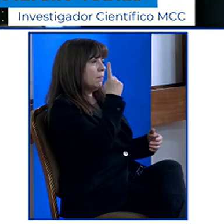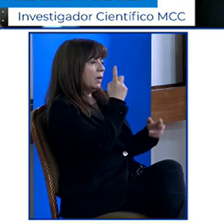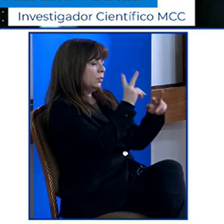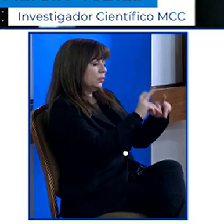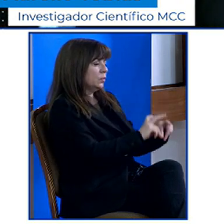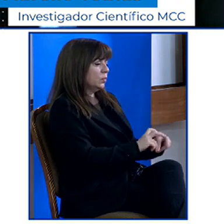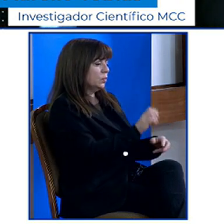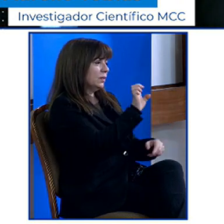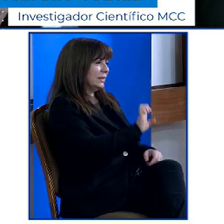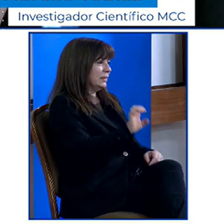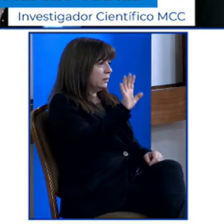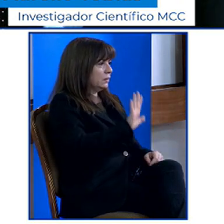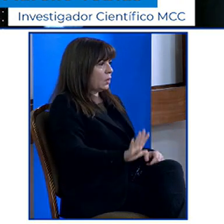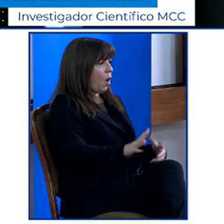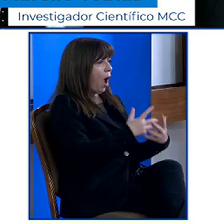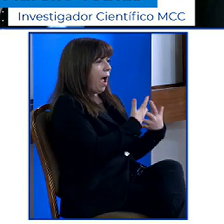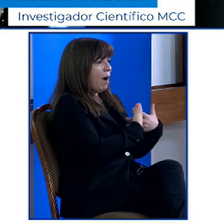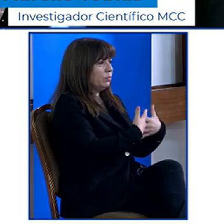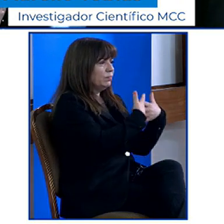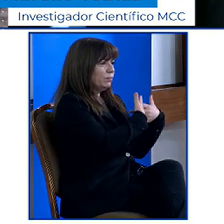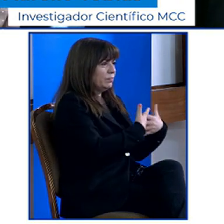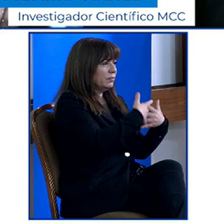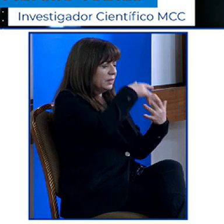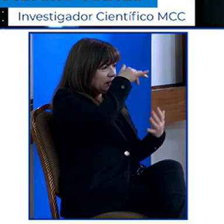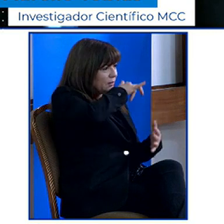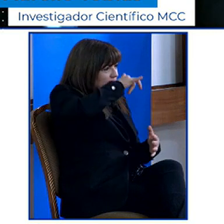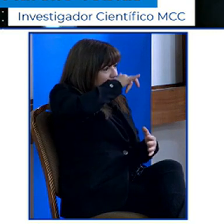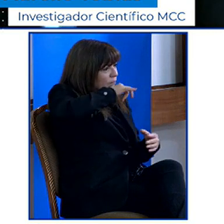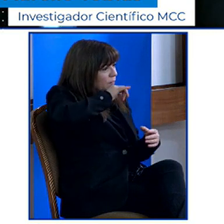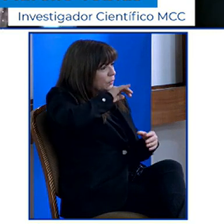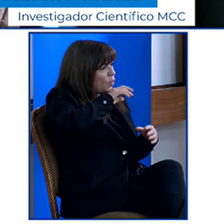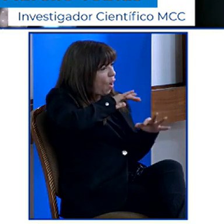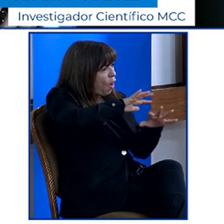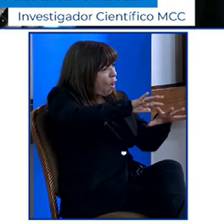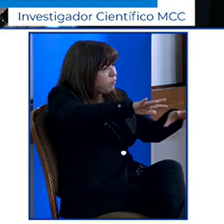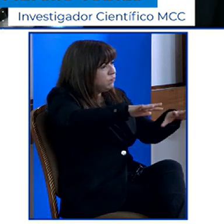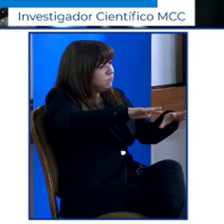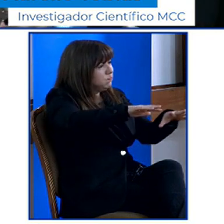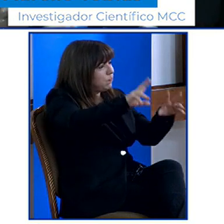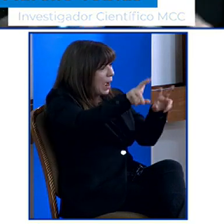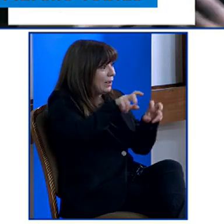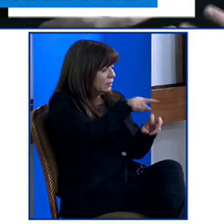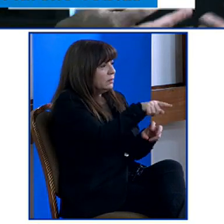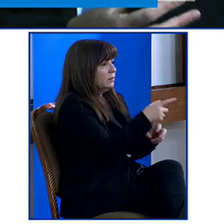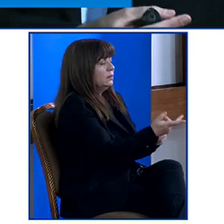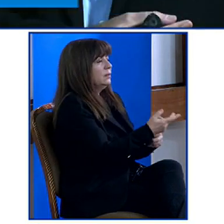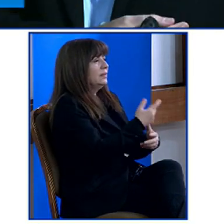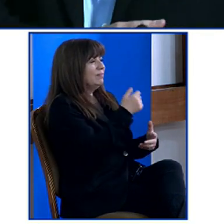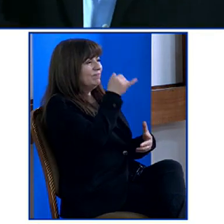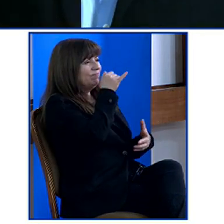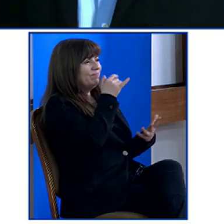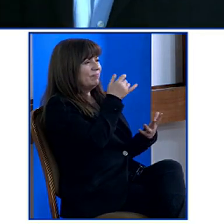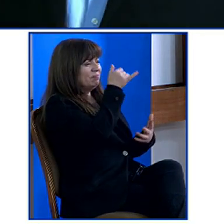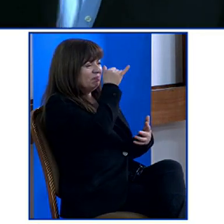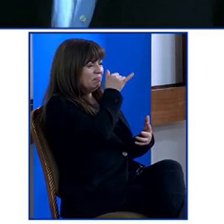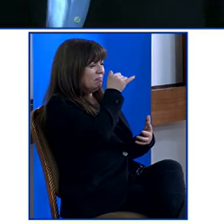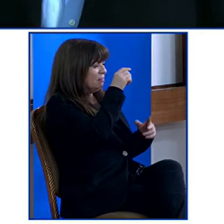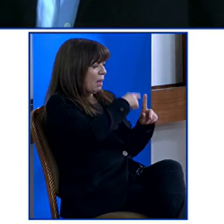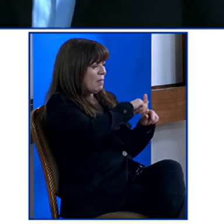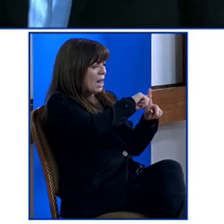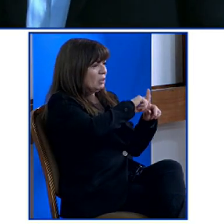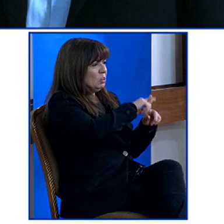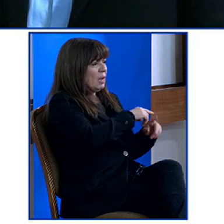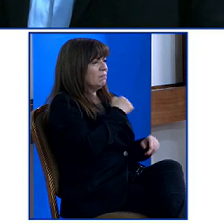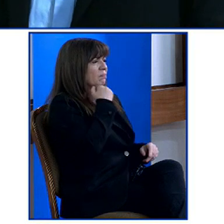multicéntricos en Europa y en Estados Unidos sobre contaminación, y la temperatura era como el resultado secundario.